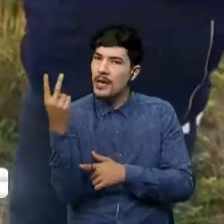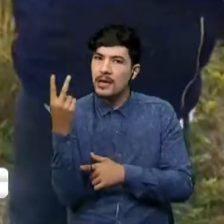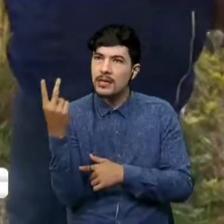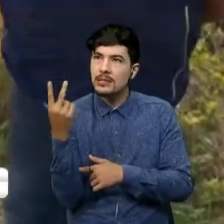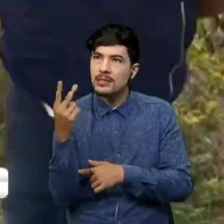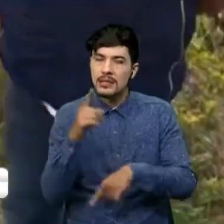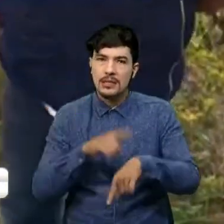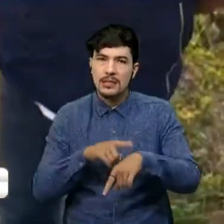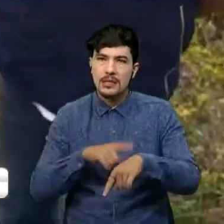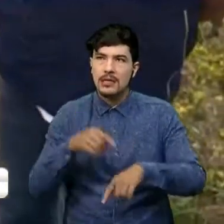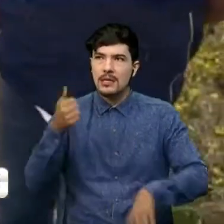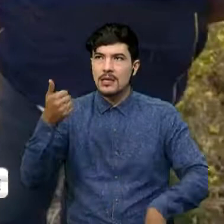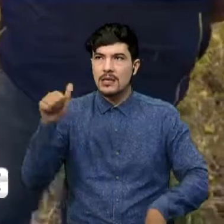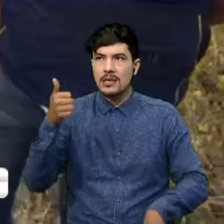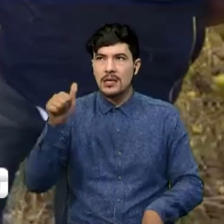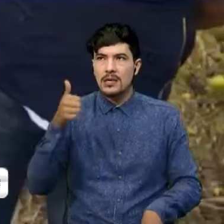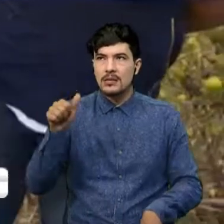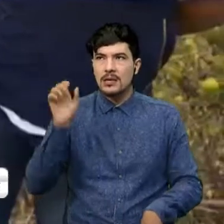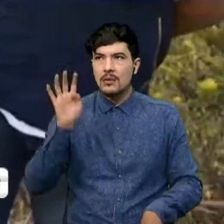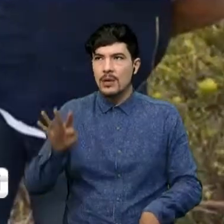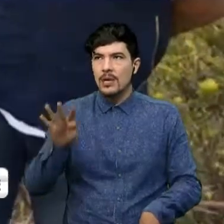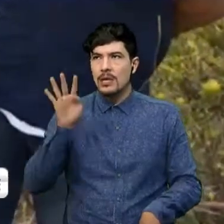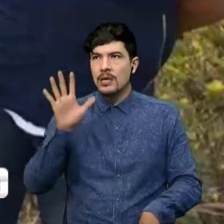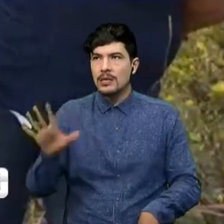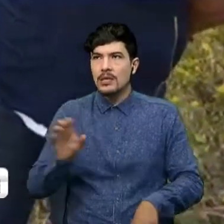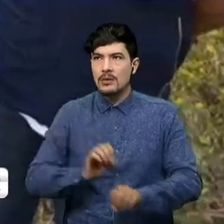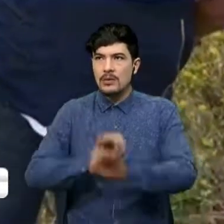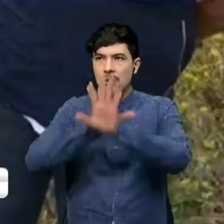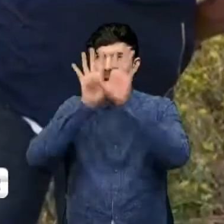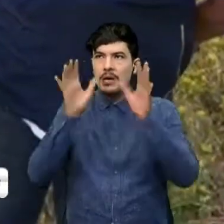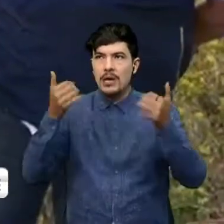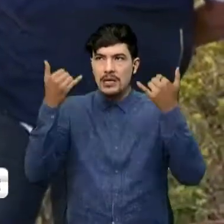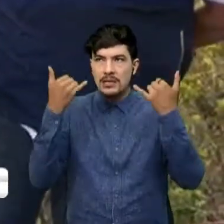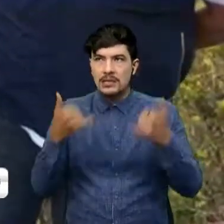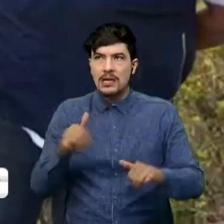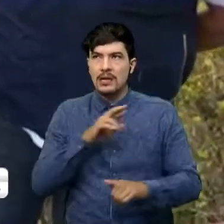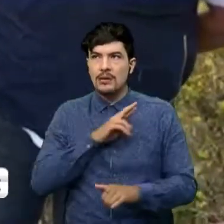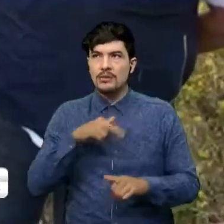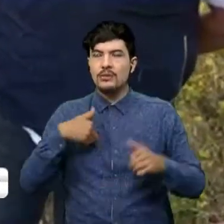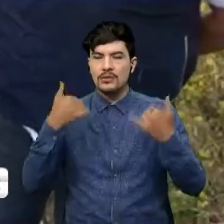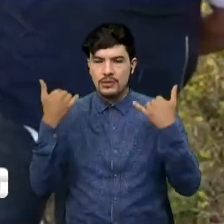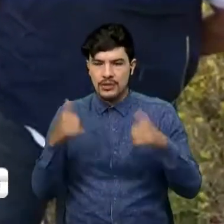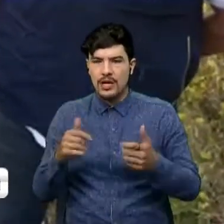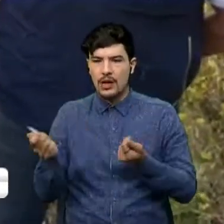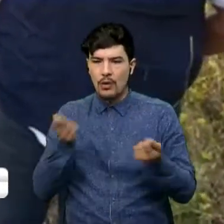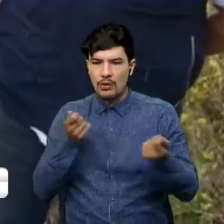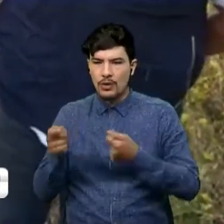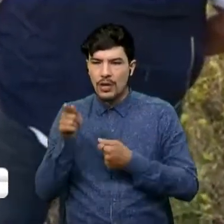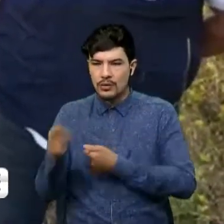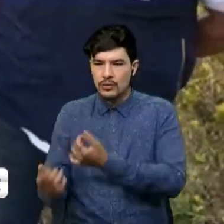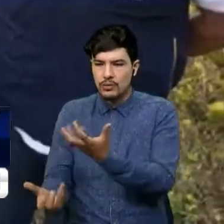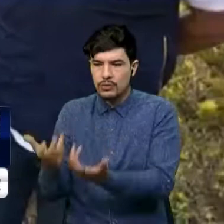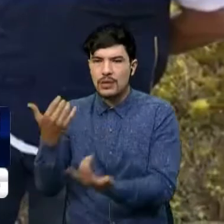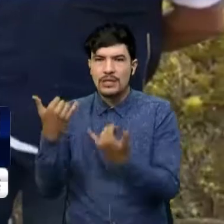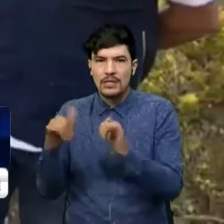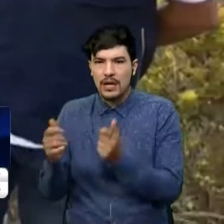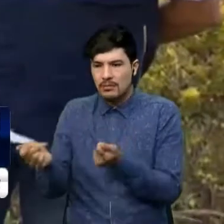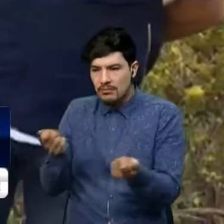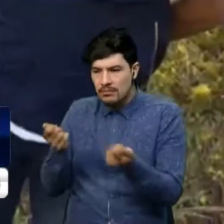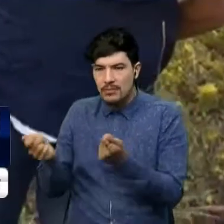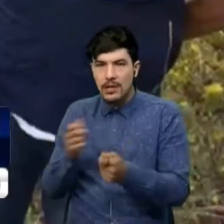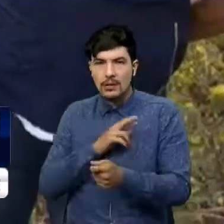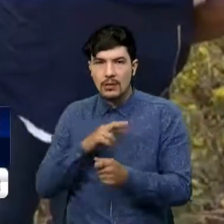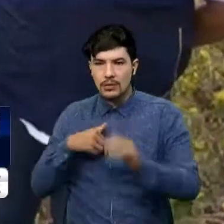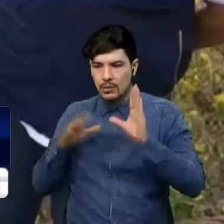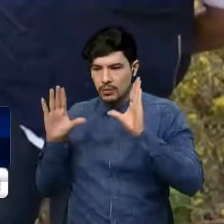las 10 y 45 de la mañana. Estamos ya controlando este incendio, lo tenemos controlado, ahí